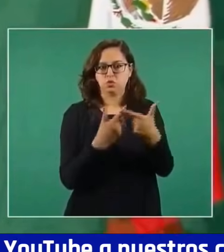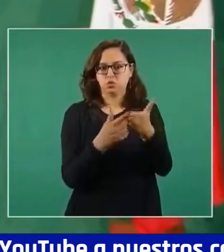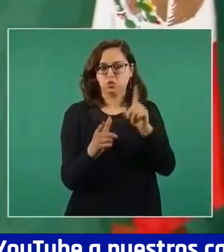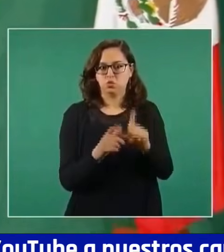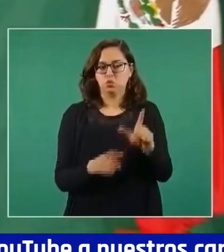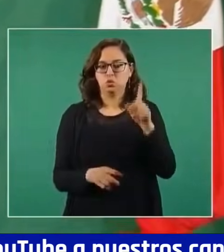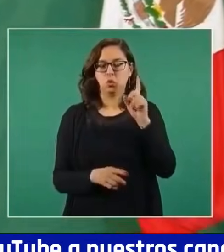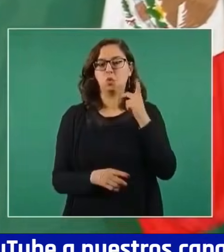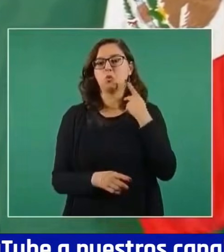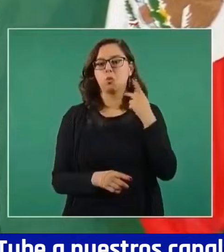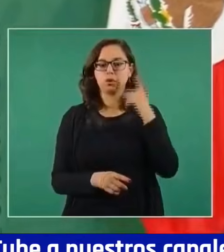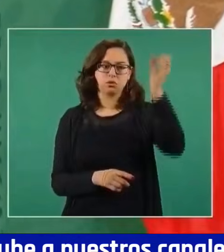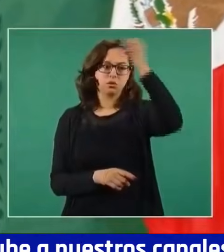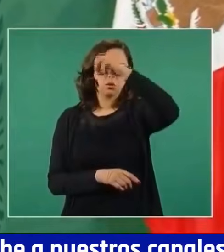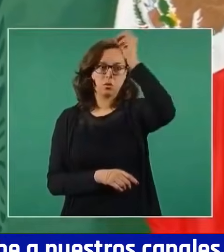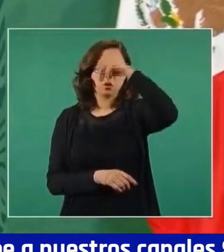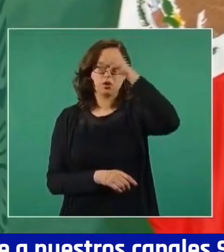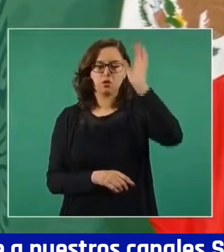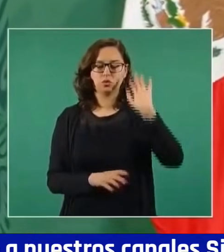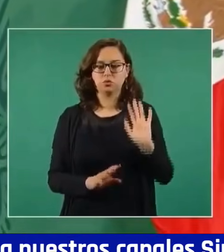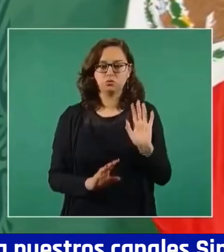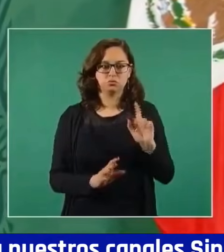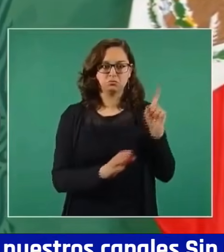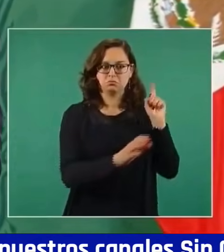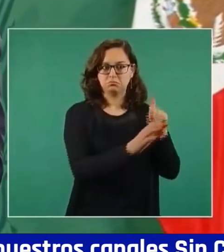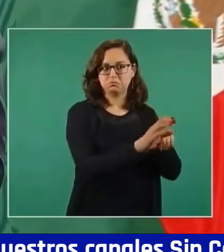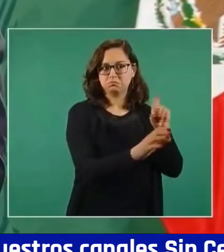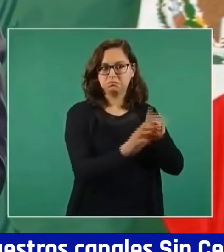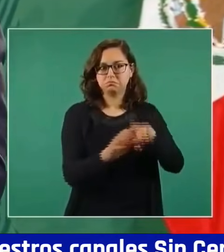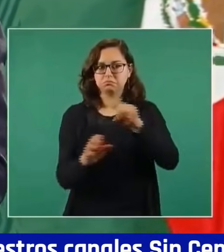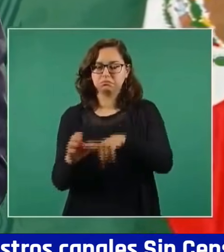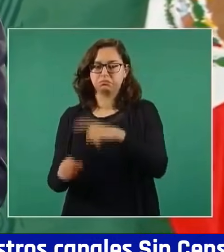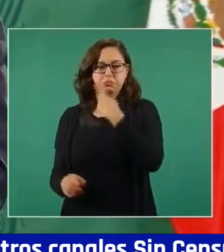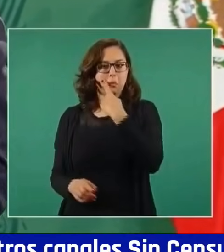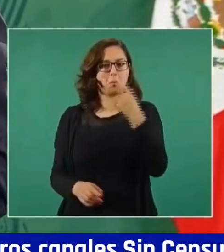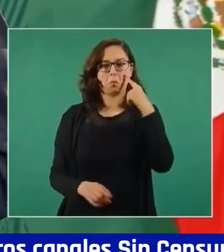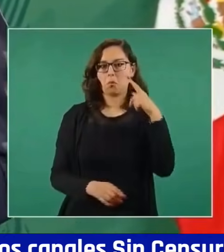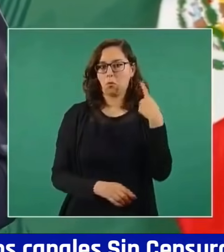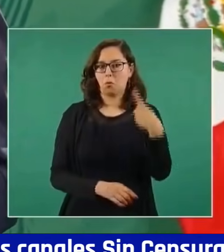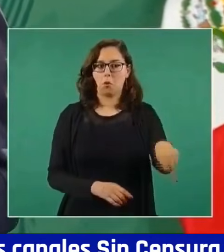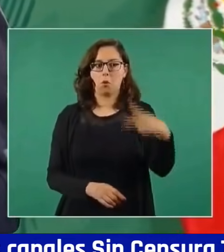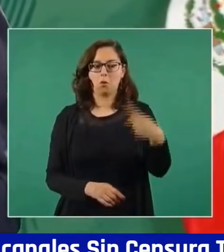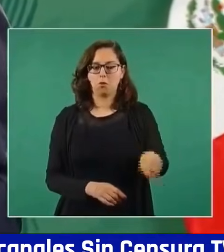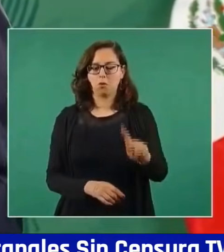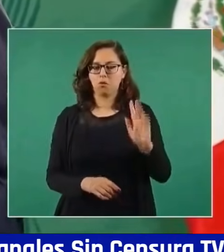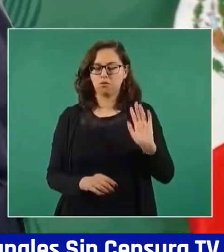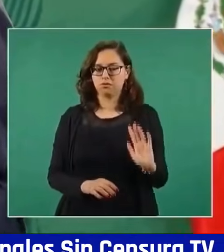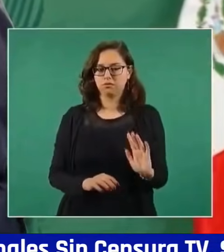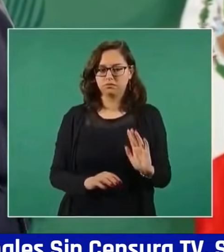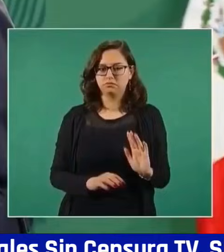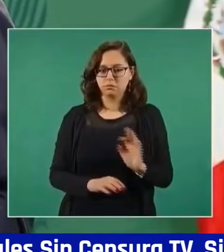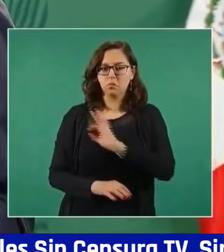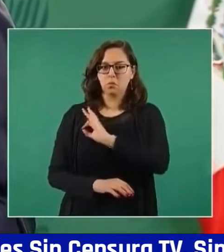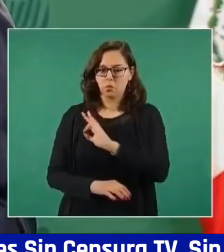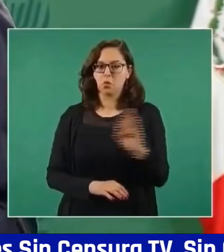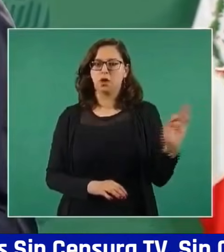pensar, su militancia, sus creencias,